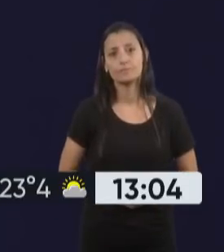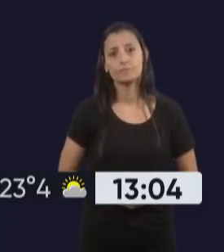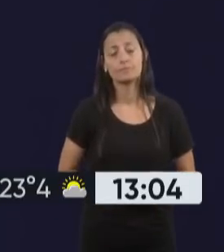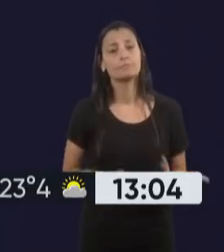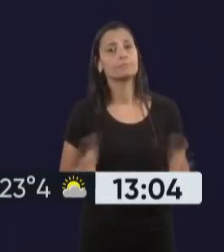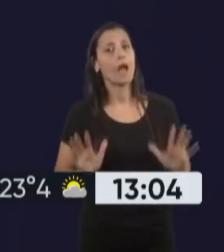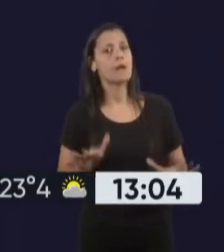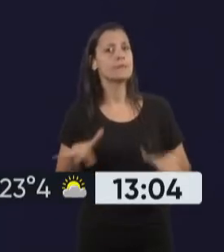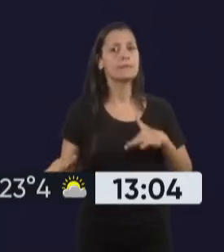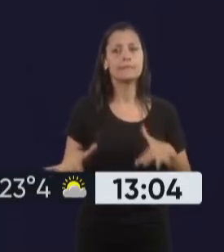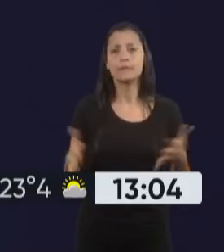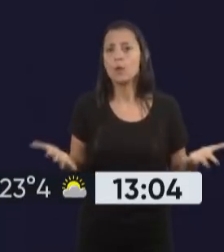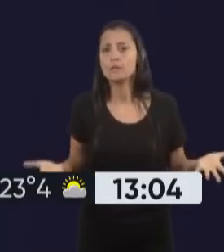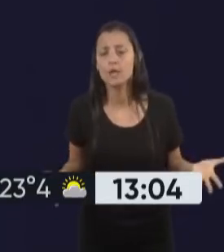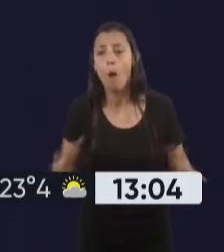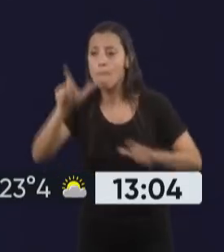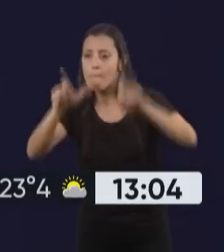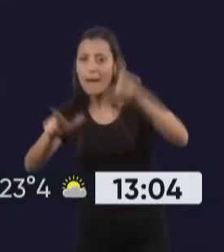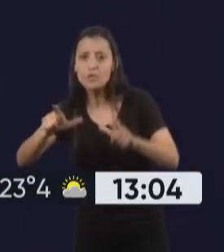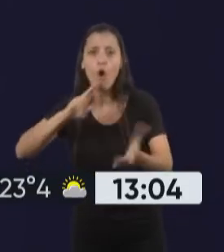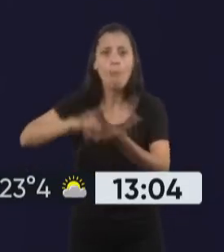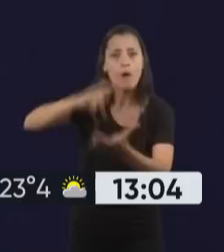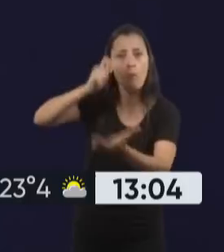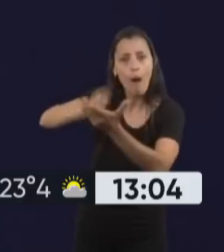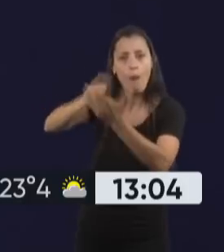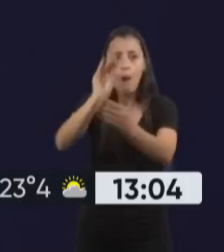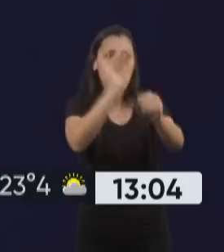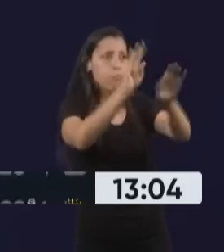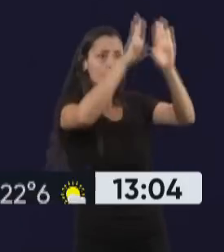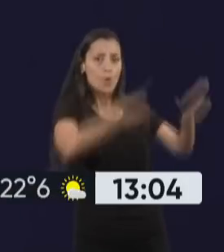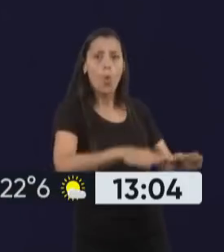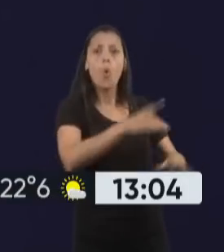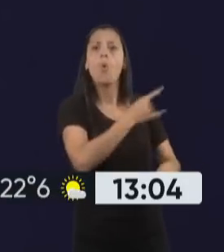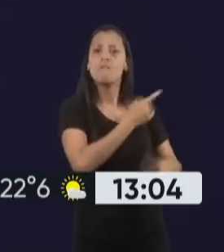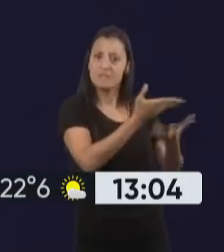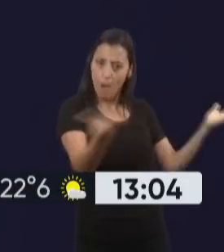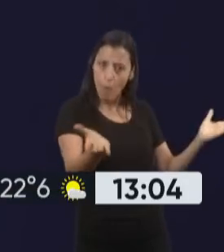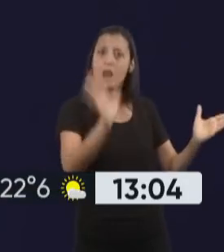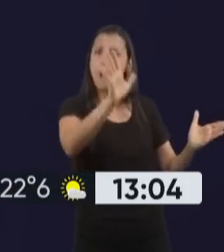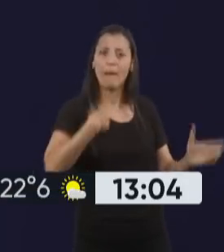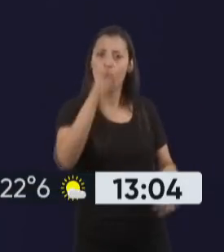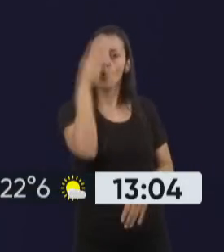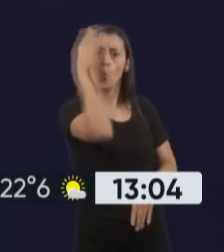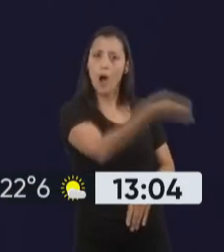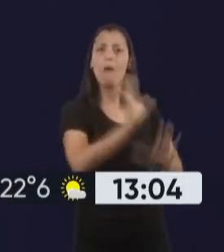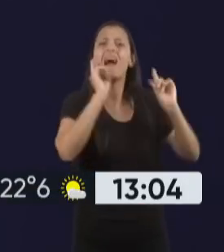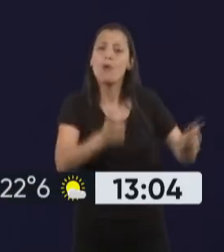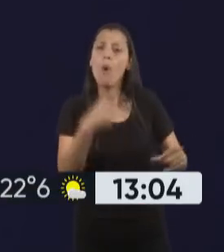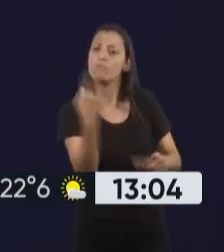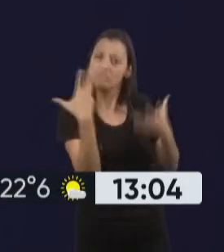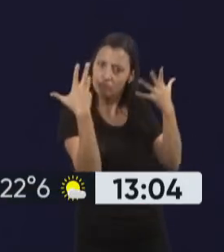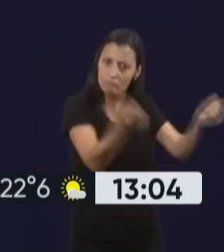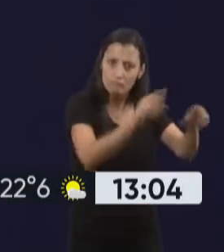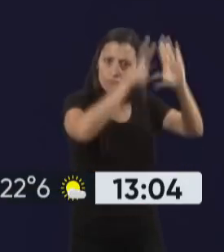ese contexto, que desde ya, por supuesto, la universidad pública no está en discusión y no va a estar nunca en discusión, al menos